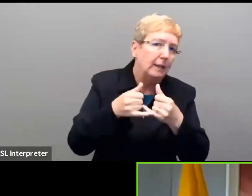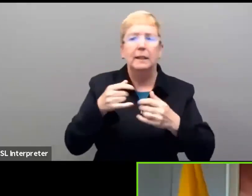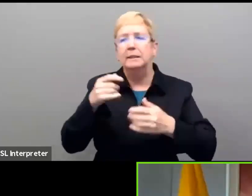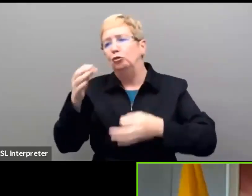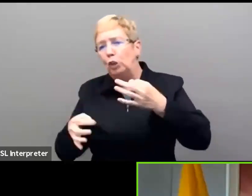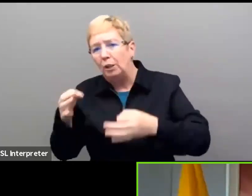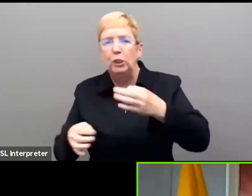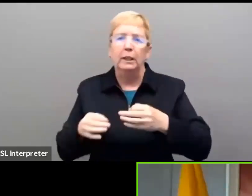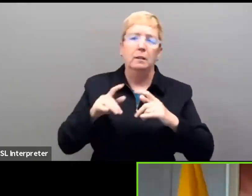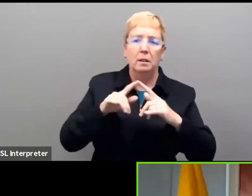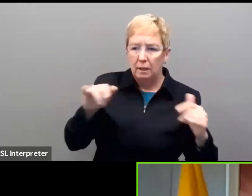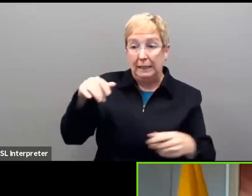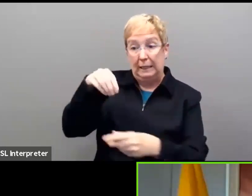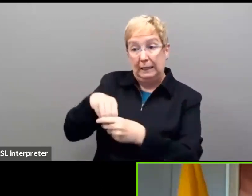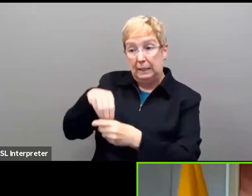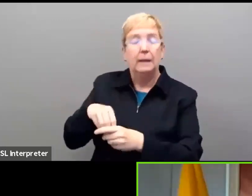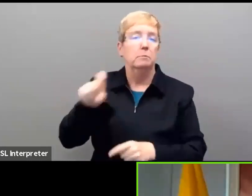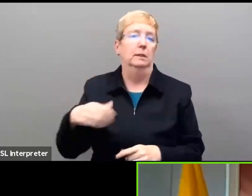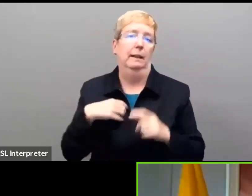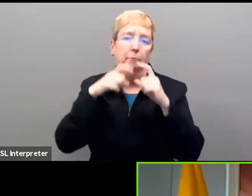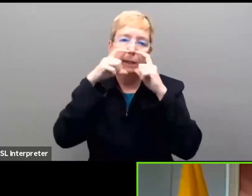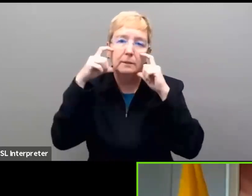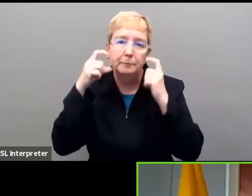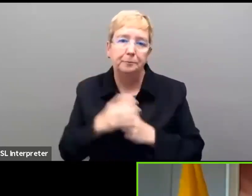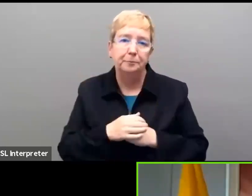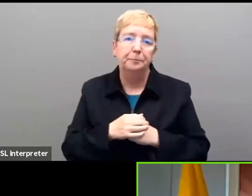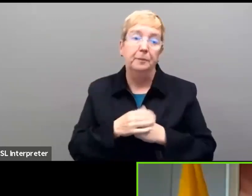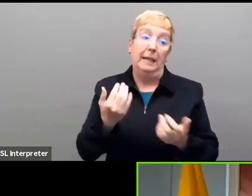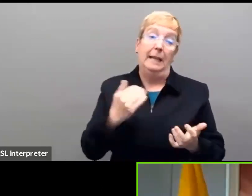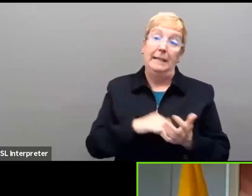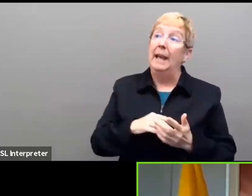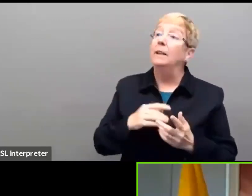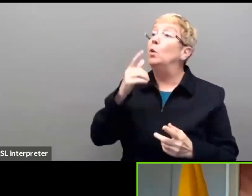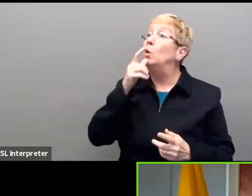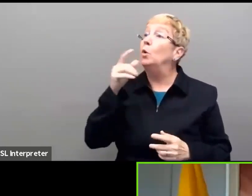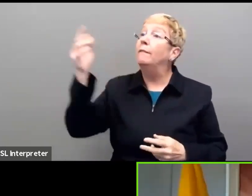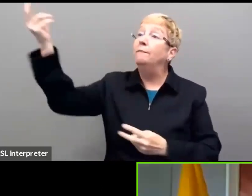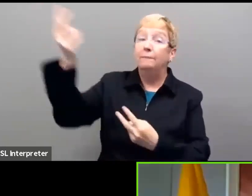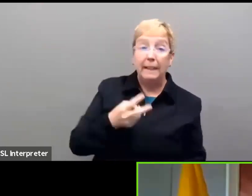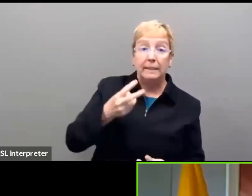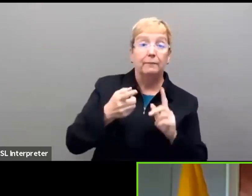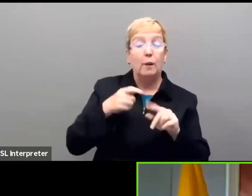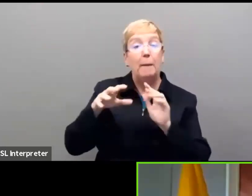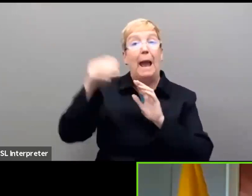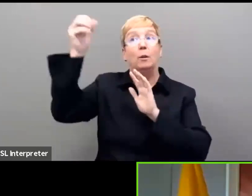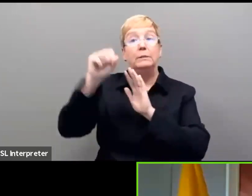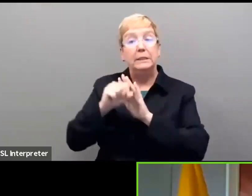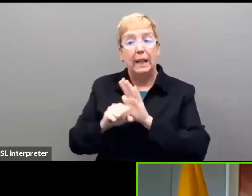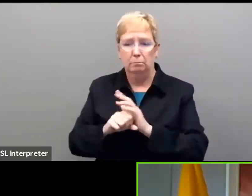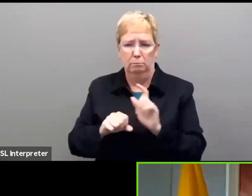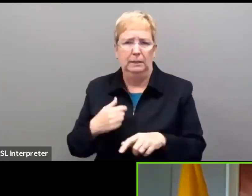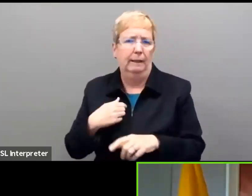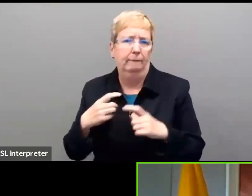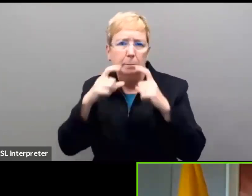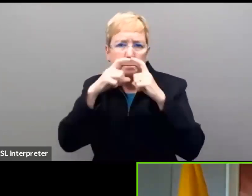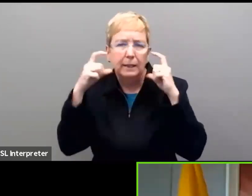numerosas y el mercado indígena. Si tú puedes decir que ahí te contagiaste porque X cosa ocurrió después.